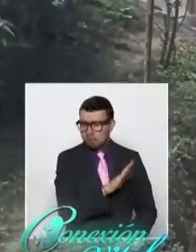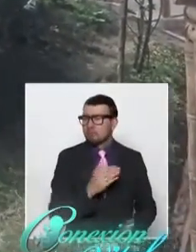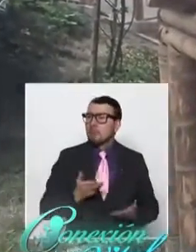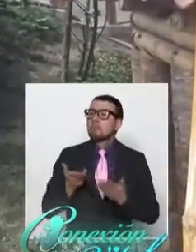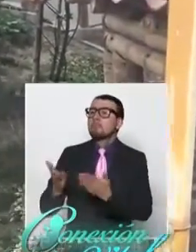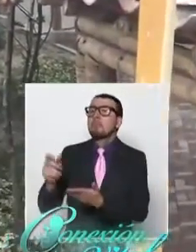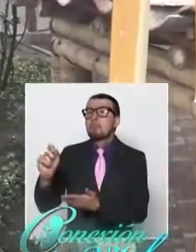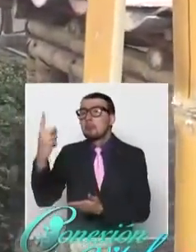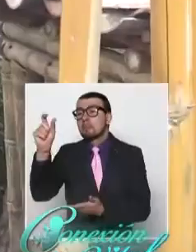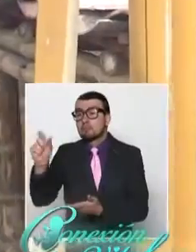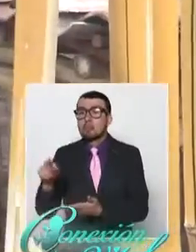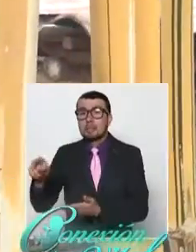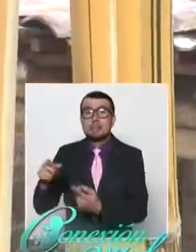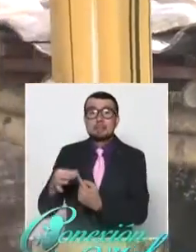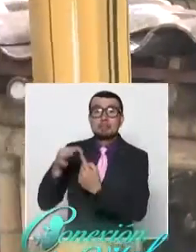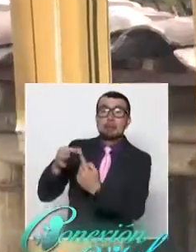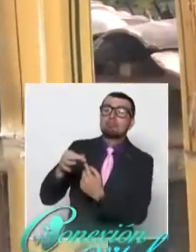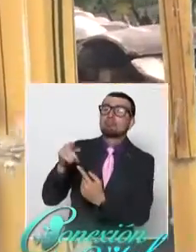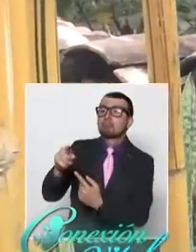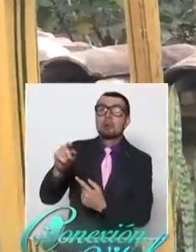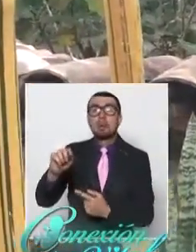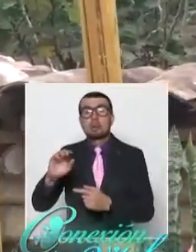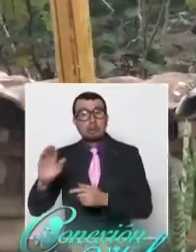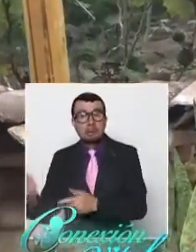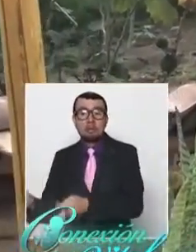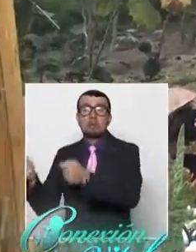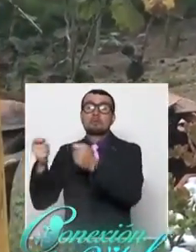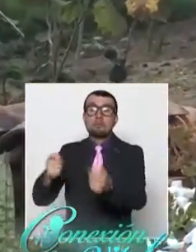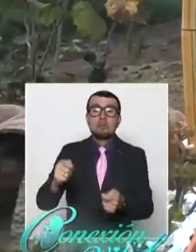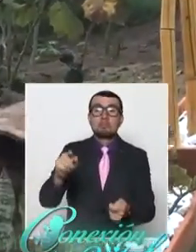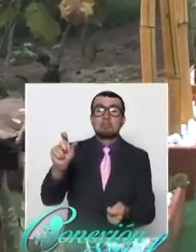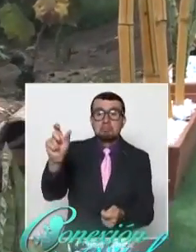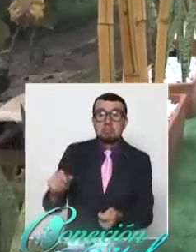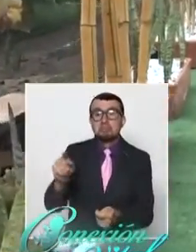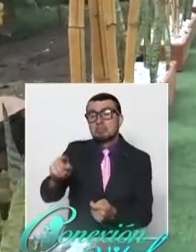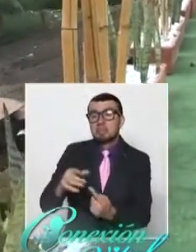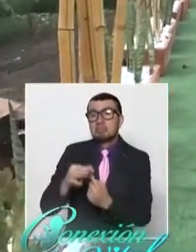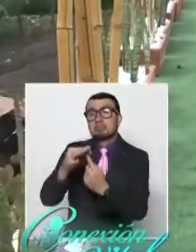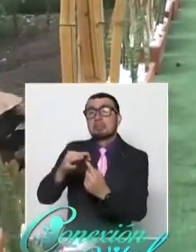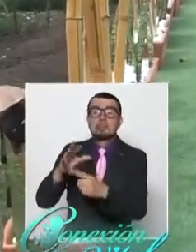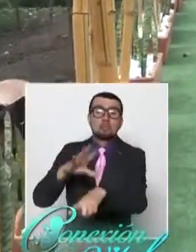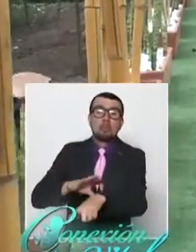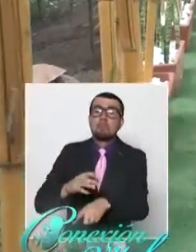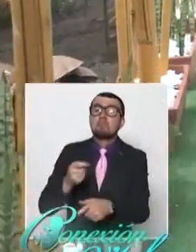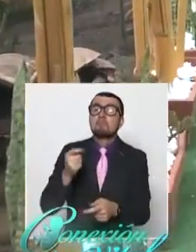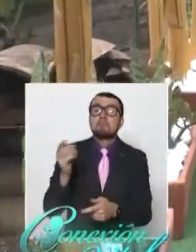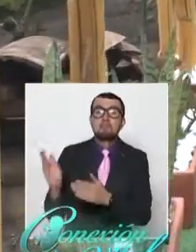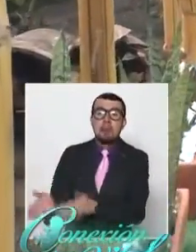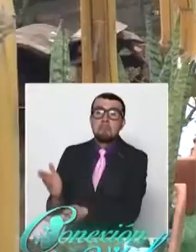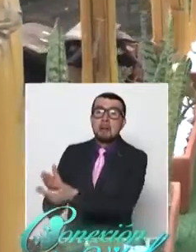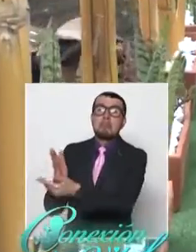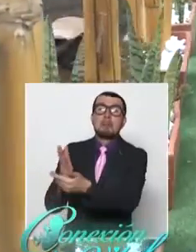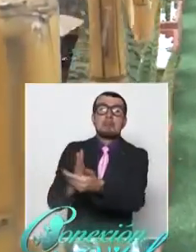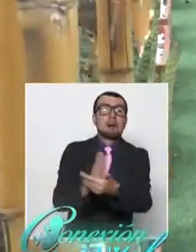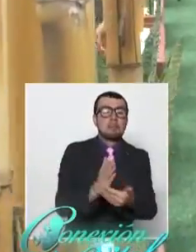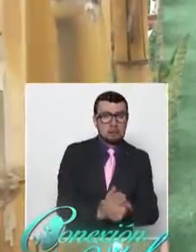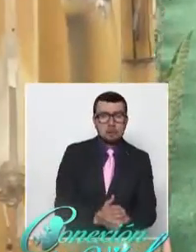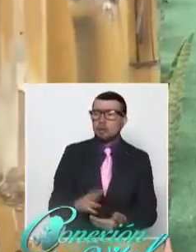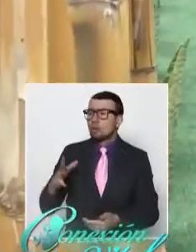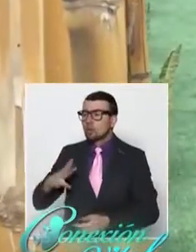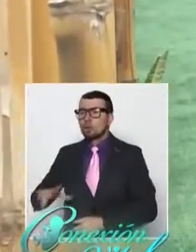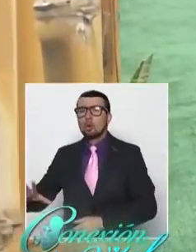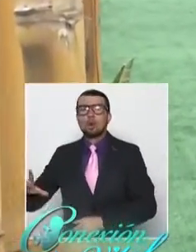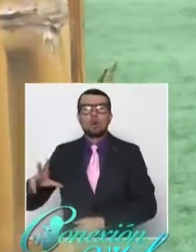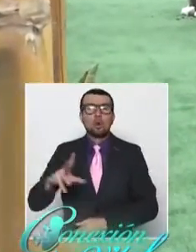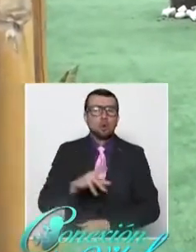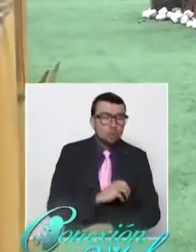médico porque es el especialista de esta área, y se ve de una forma multidisciplinar para que entre todos demos un concepto